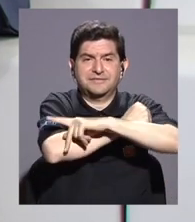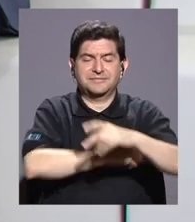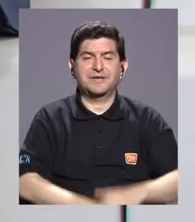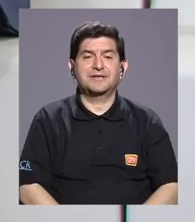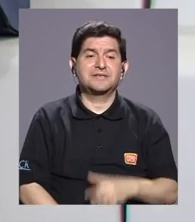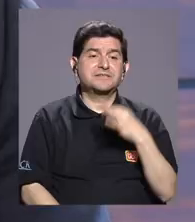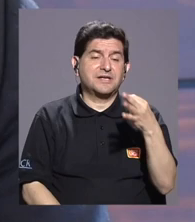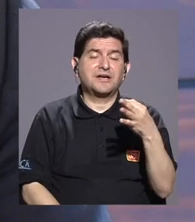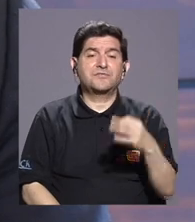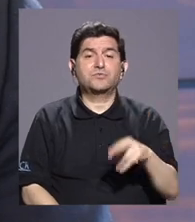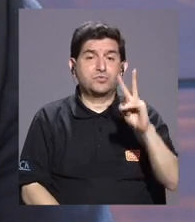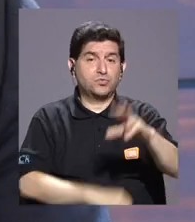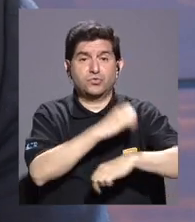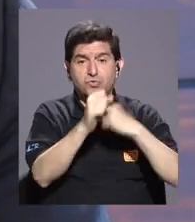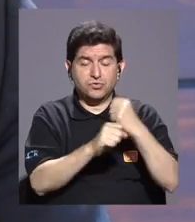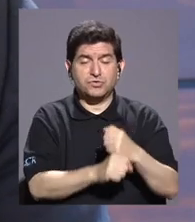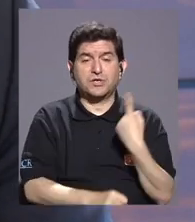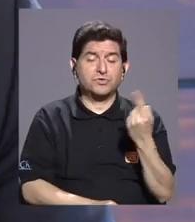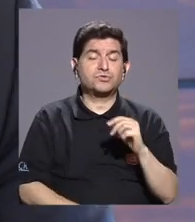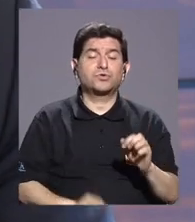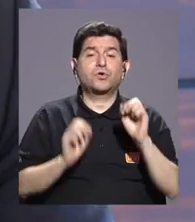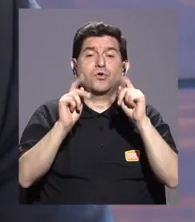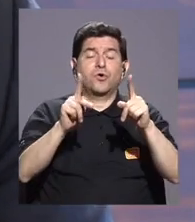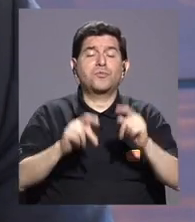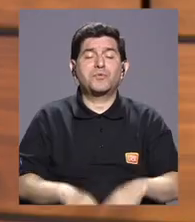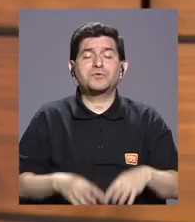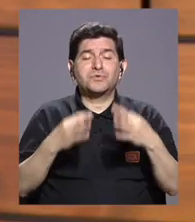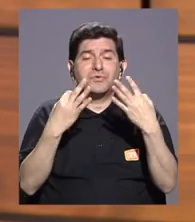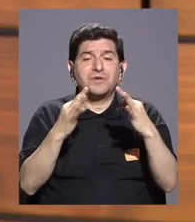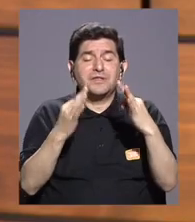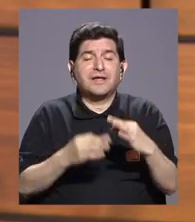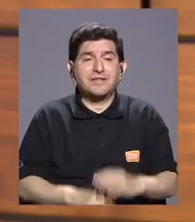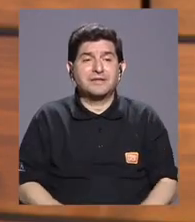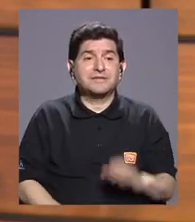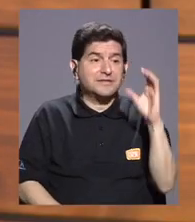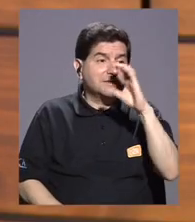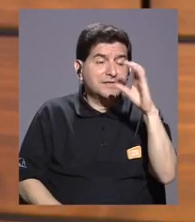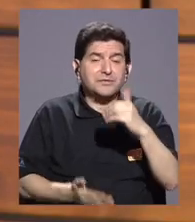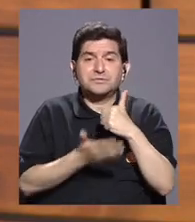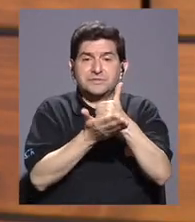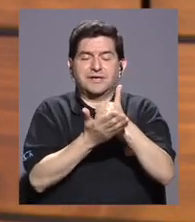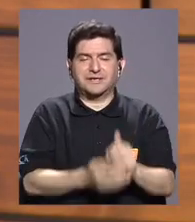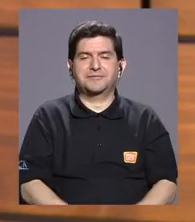país en los próximos, inclusive, 2 años, porque apenas nos da respiro para 2 años. Buena nota. Claro que sí,